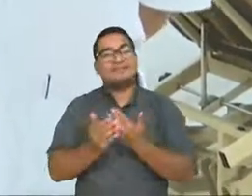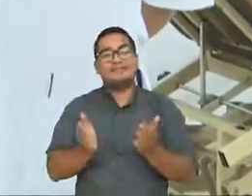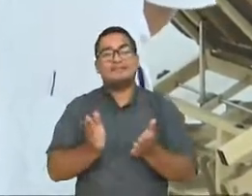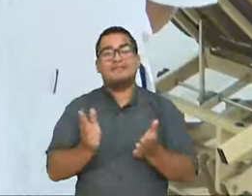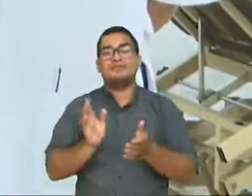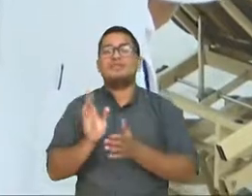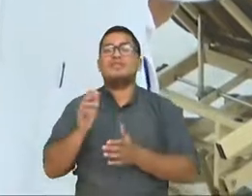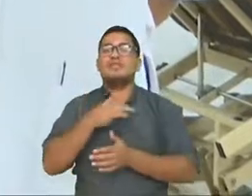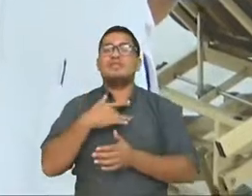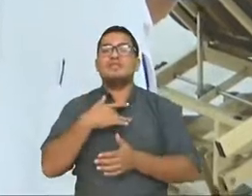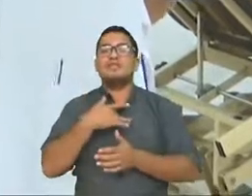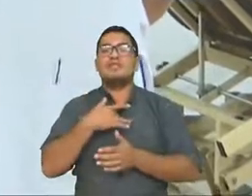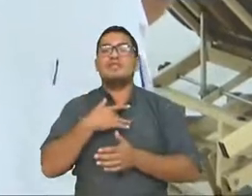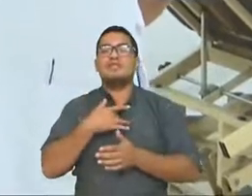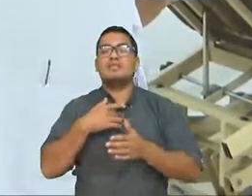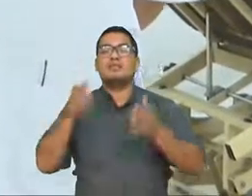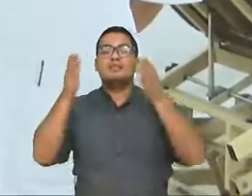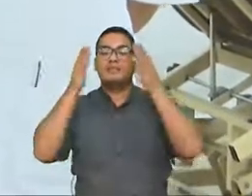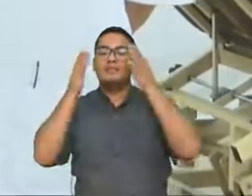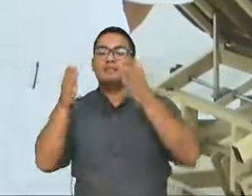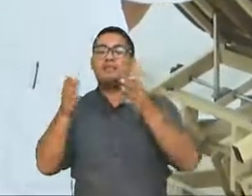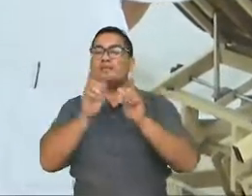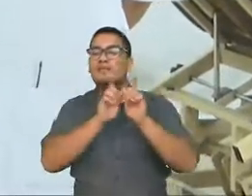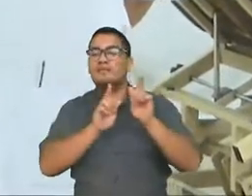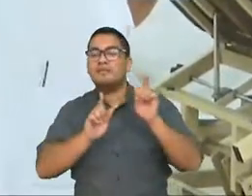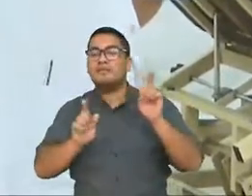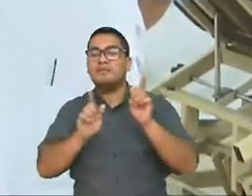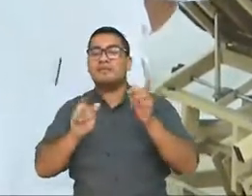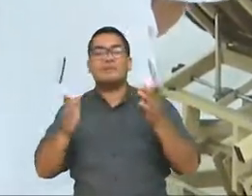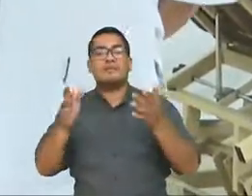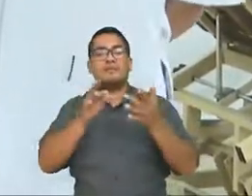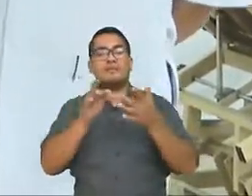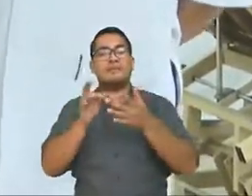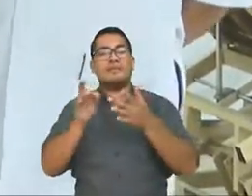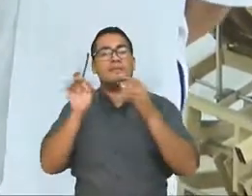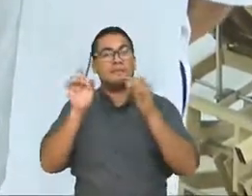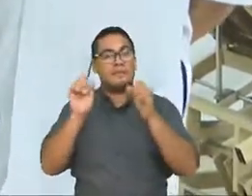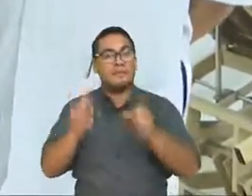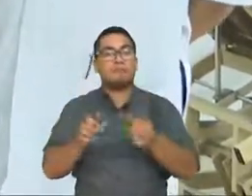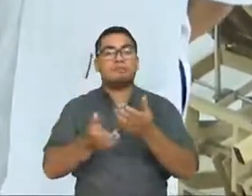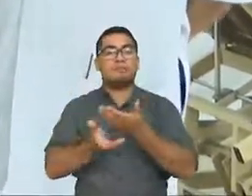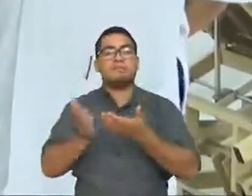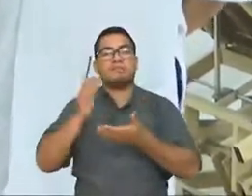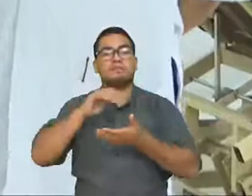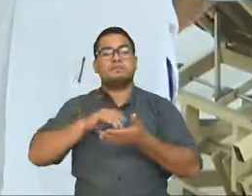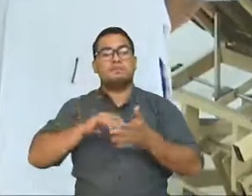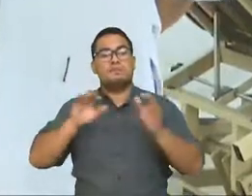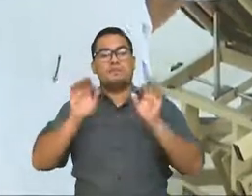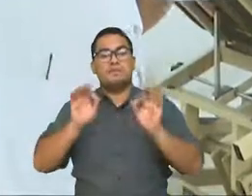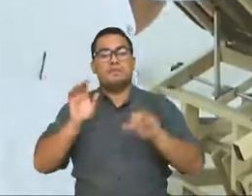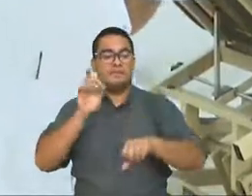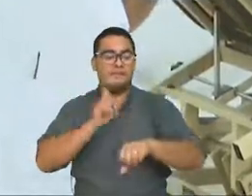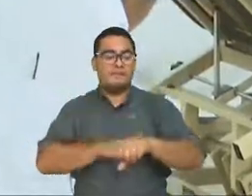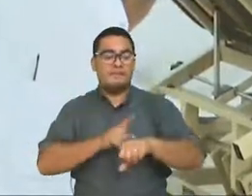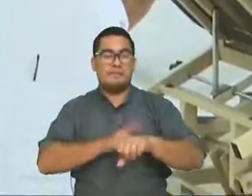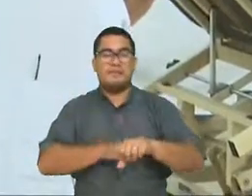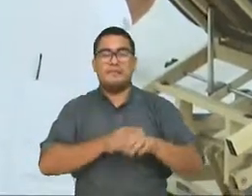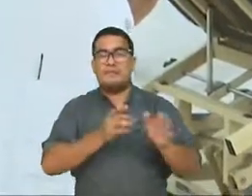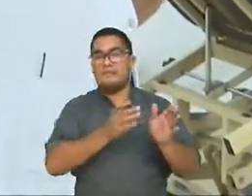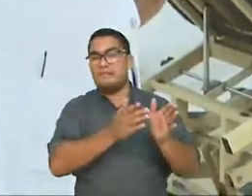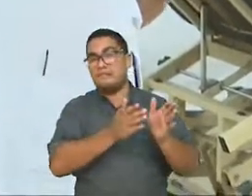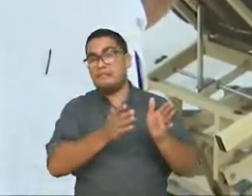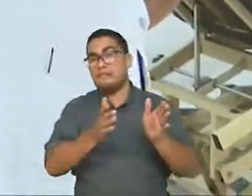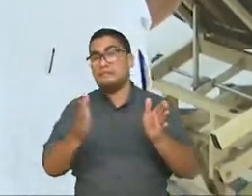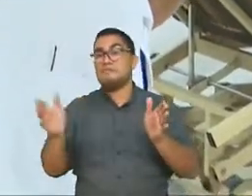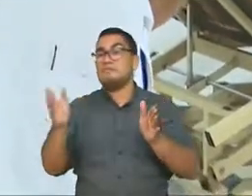niveles él necesita o atenciones de especialidades para poder recuperarse, y en qué tiempo ese paciente, que es el más grave, que viene